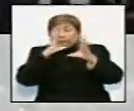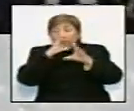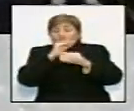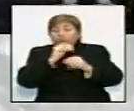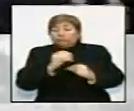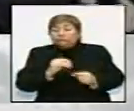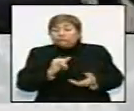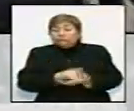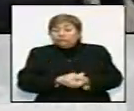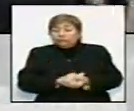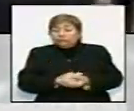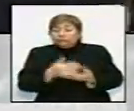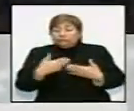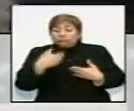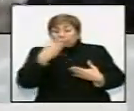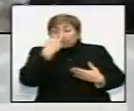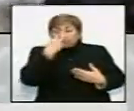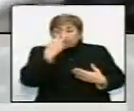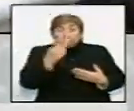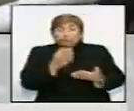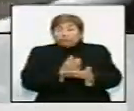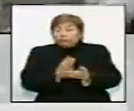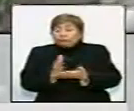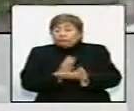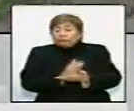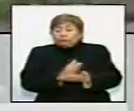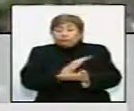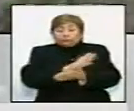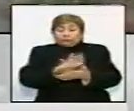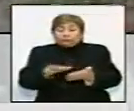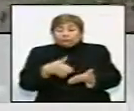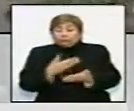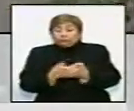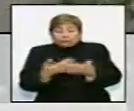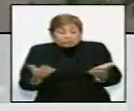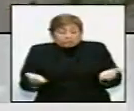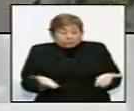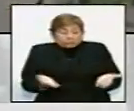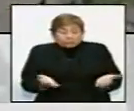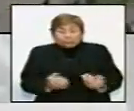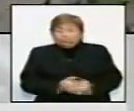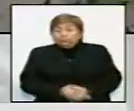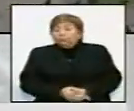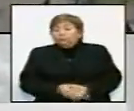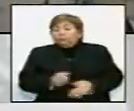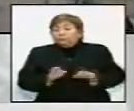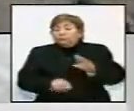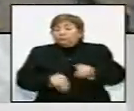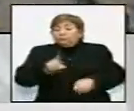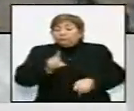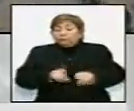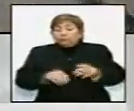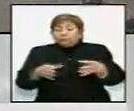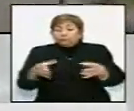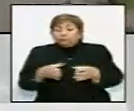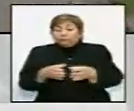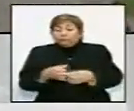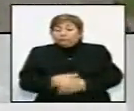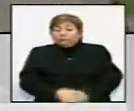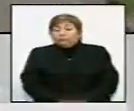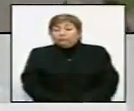nocturna. Creo que como puedes ver hay gran participación de todos quienes estamos acá. Además, en un rato más hay comisión,